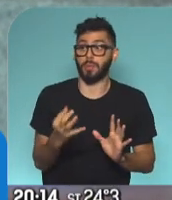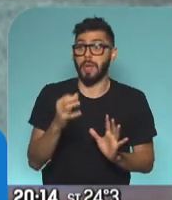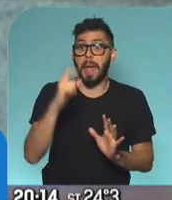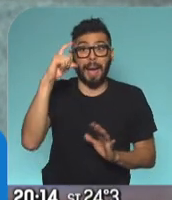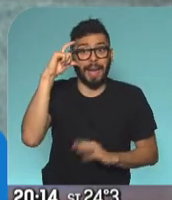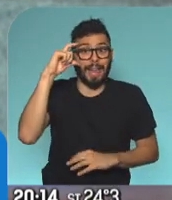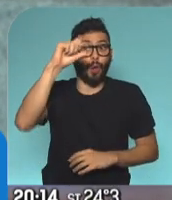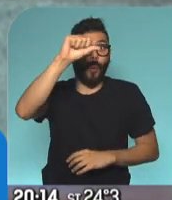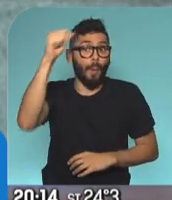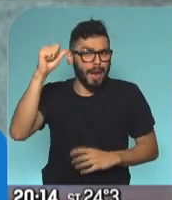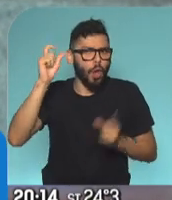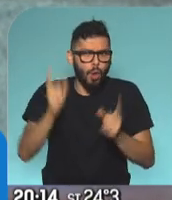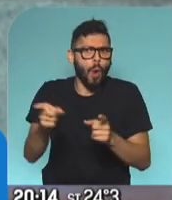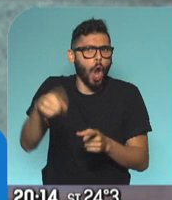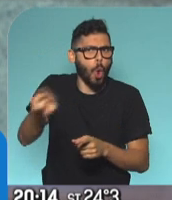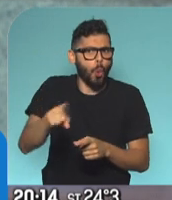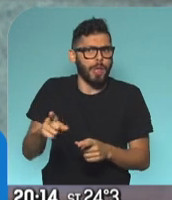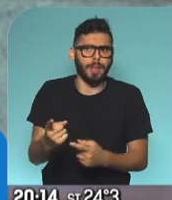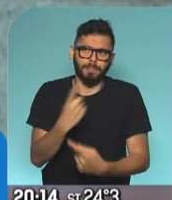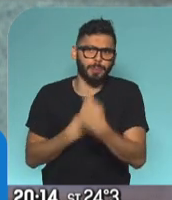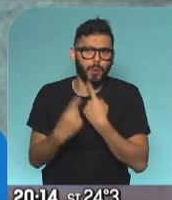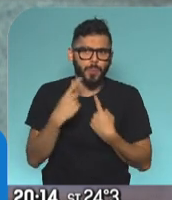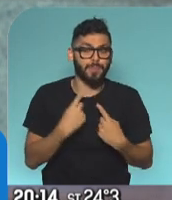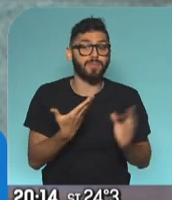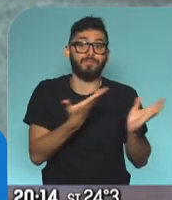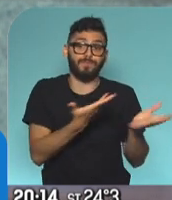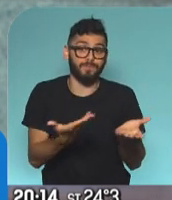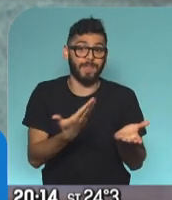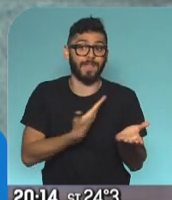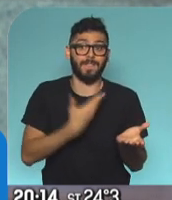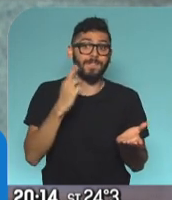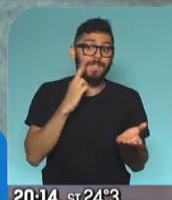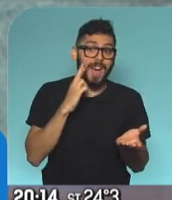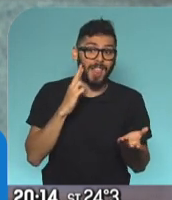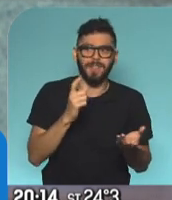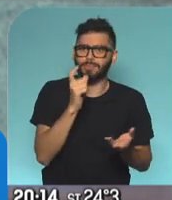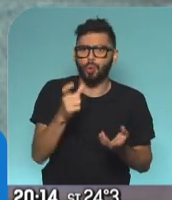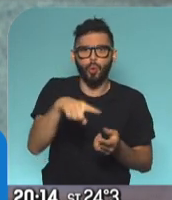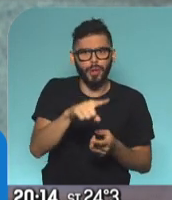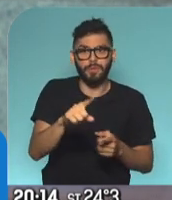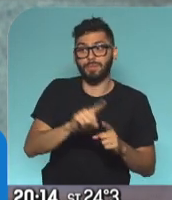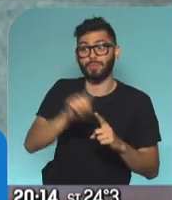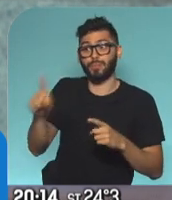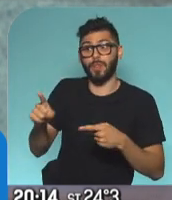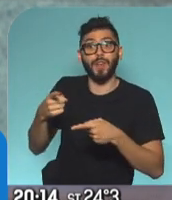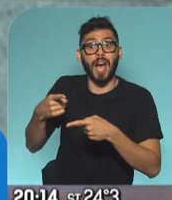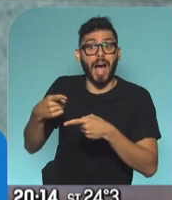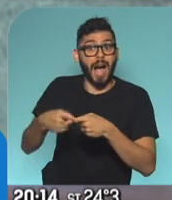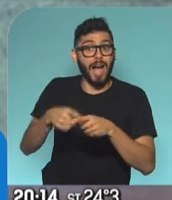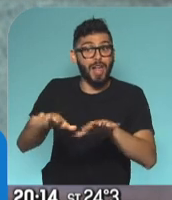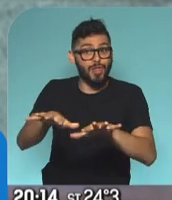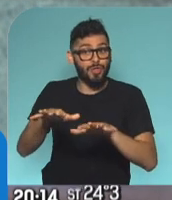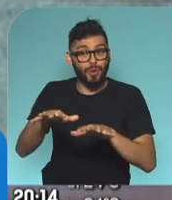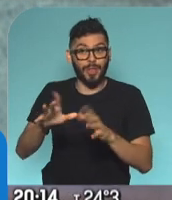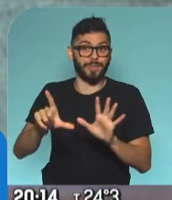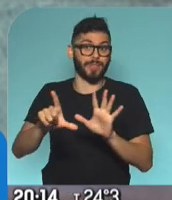pero igualmente ustedes no hacen las preguntas y aquí fernanda las responde y llegaste recién del acto de promulgación de la ley de